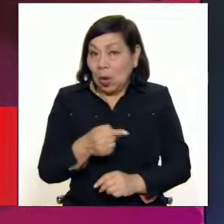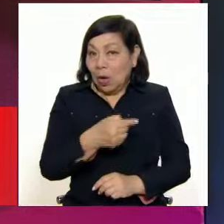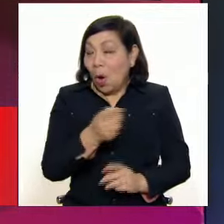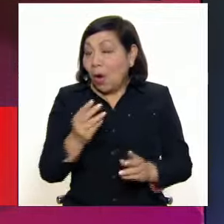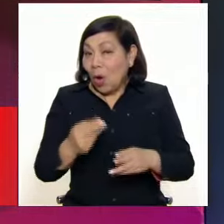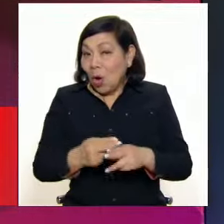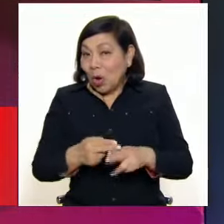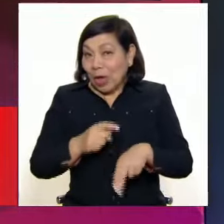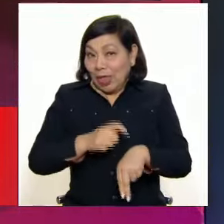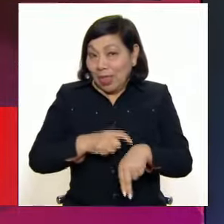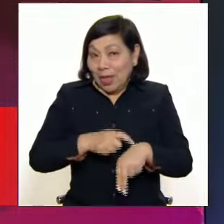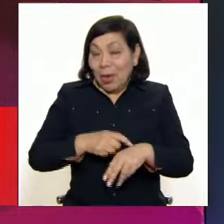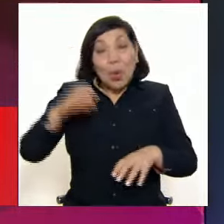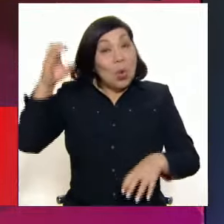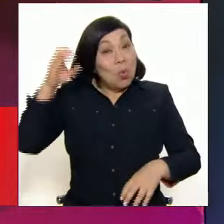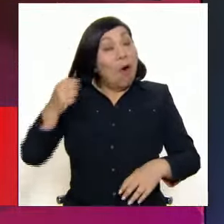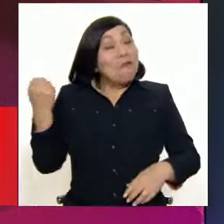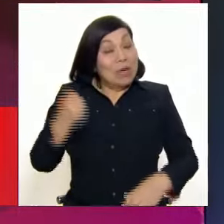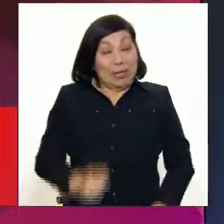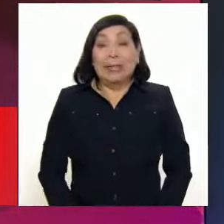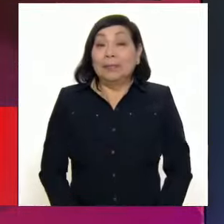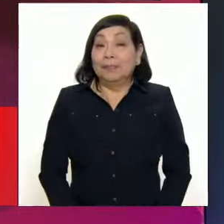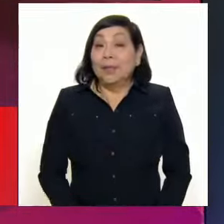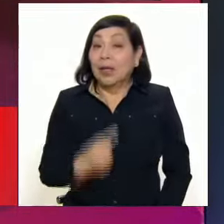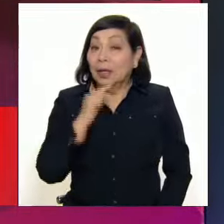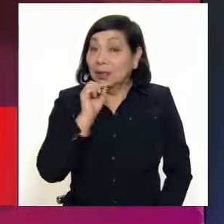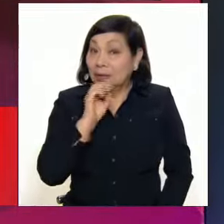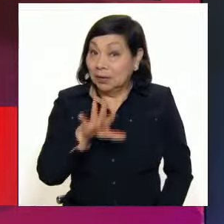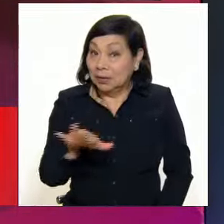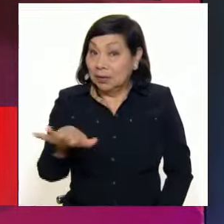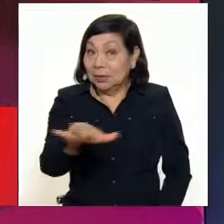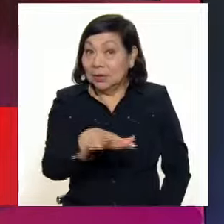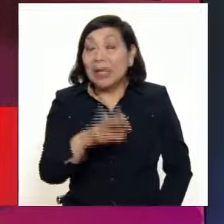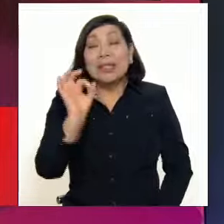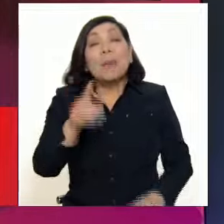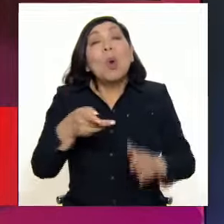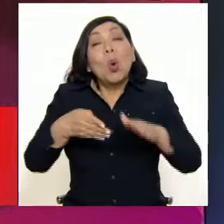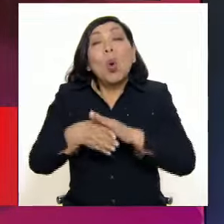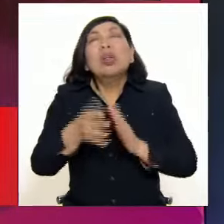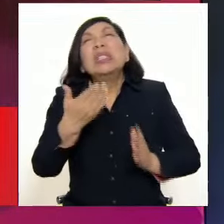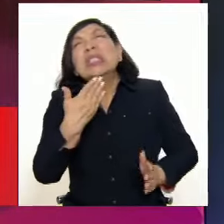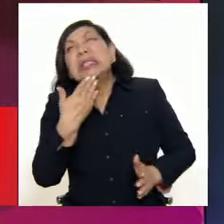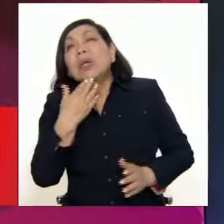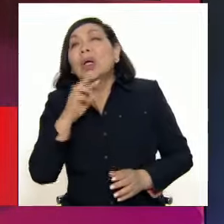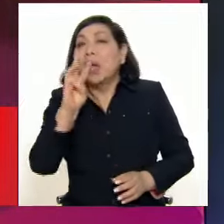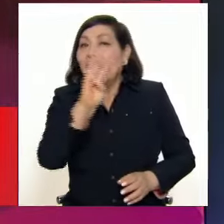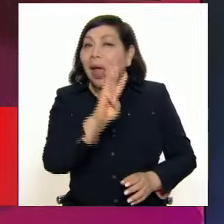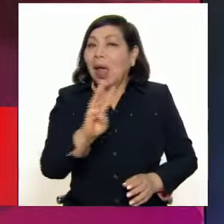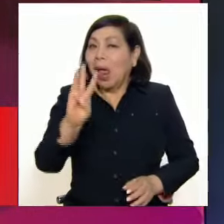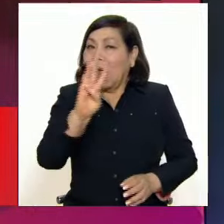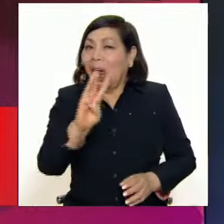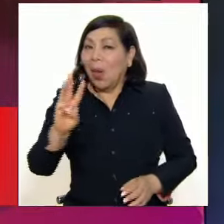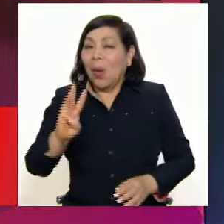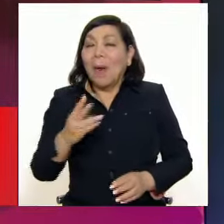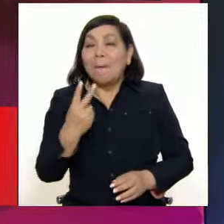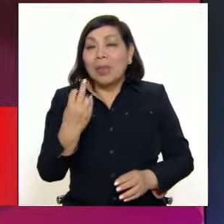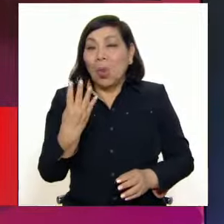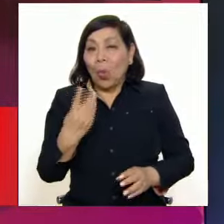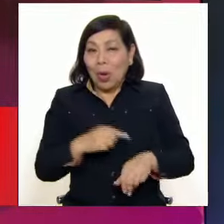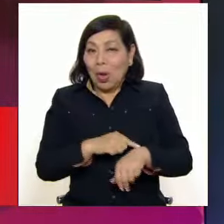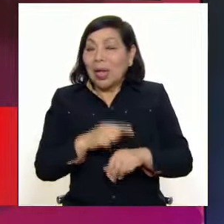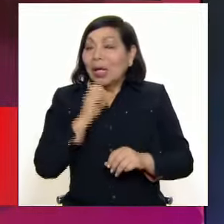corto plazo ante lluvias intensas. Te recomendamos visitar nuestra página web, ingresar o buscarlo como aviso de 24 horas